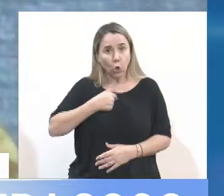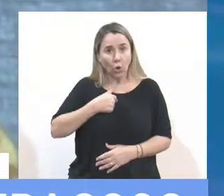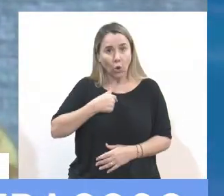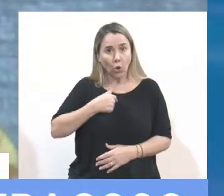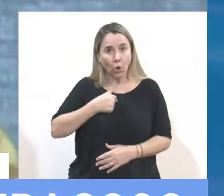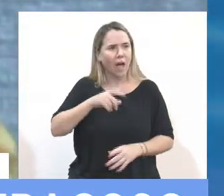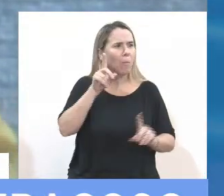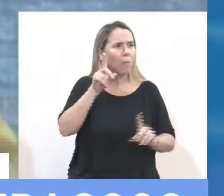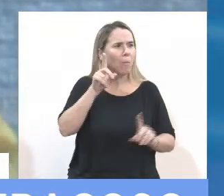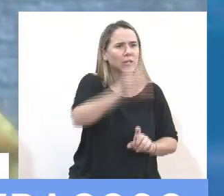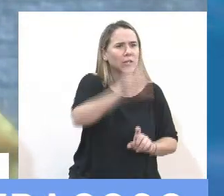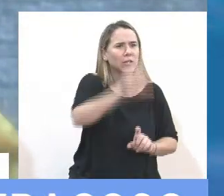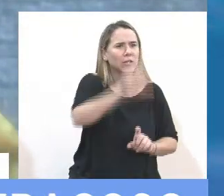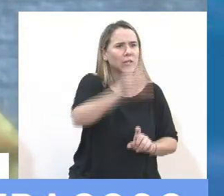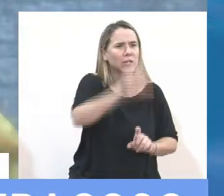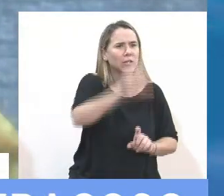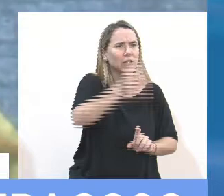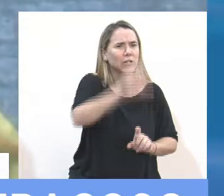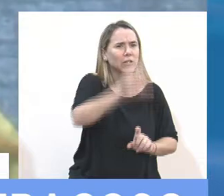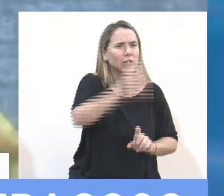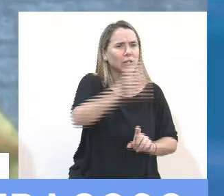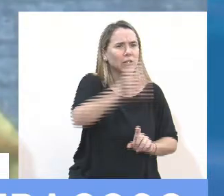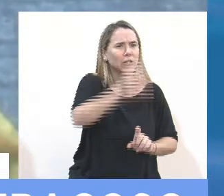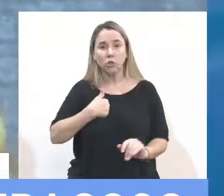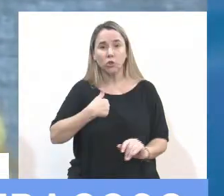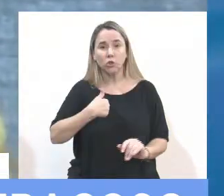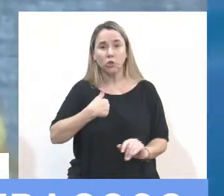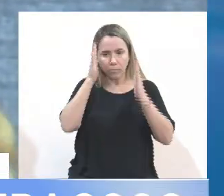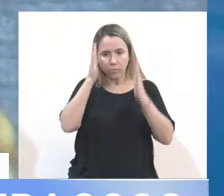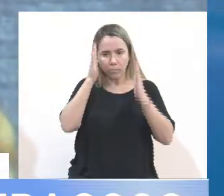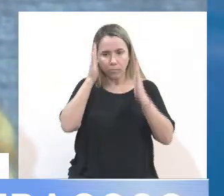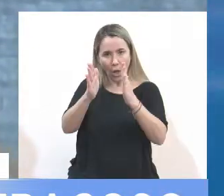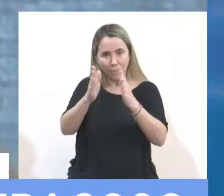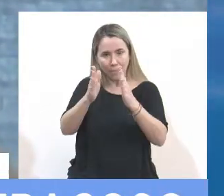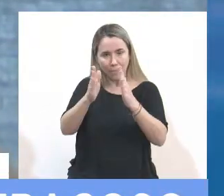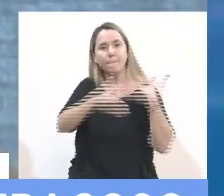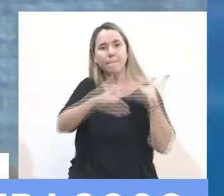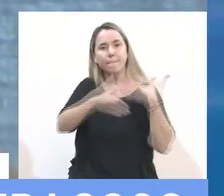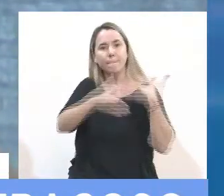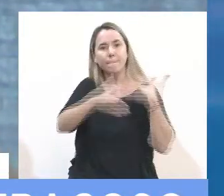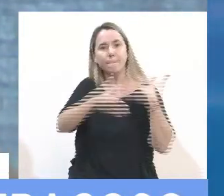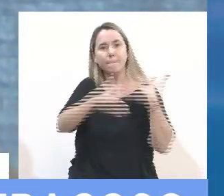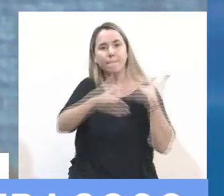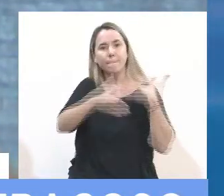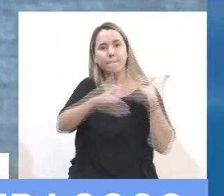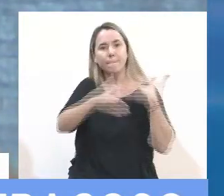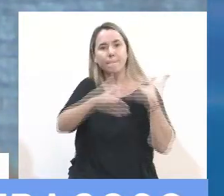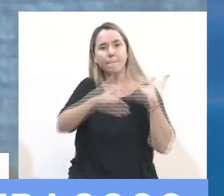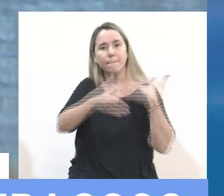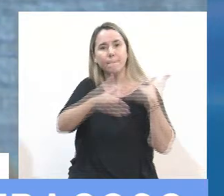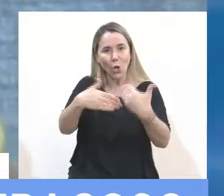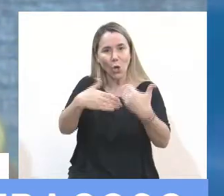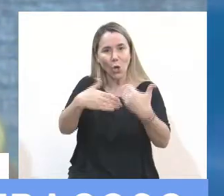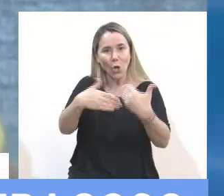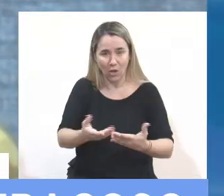con micrófono abierto, pero por mi parte yo quiero enfocarme en el proceso por el cual llegamos a este punto, que es lo